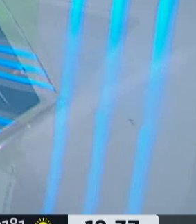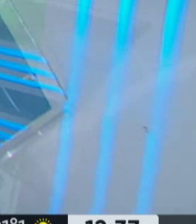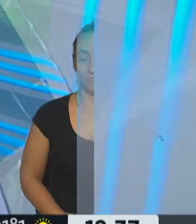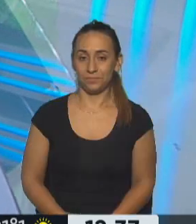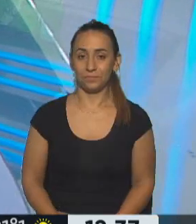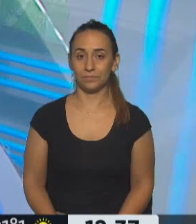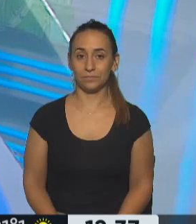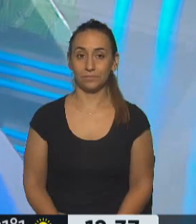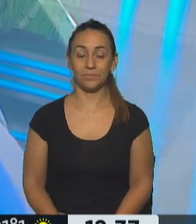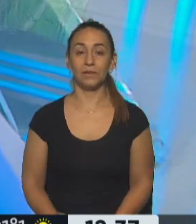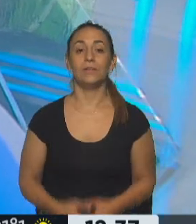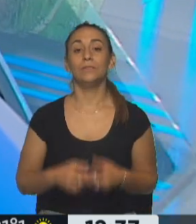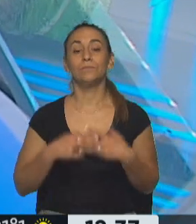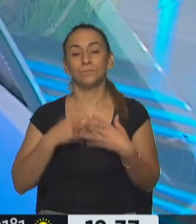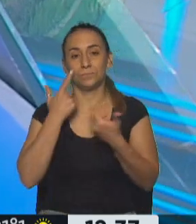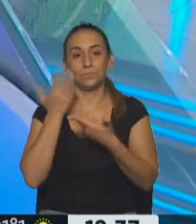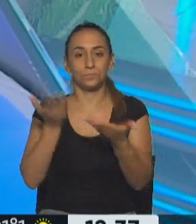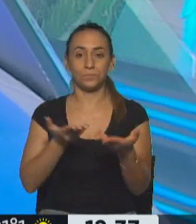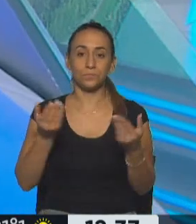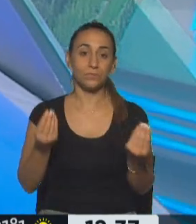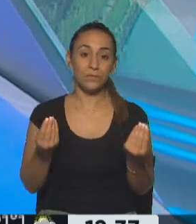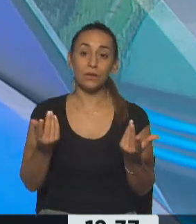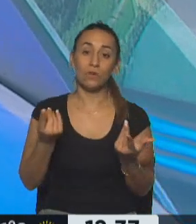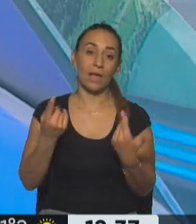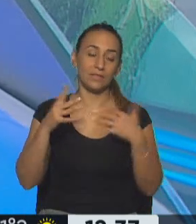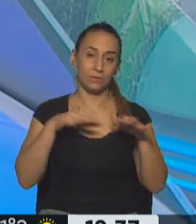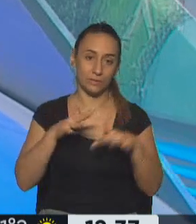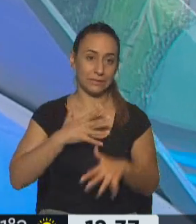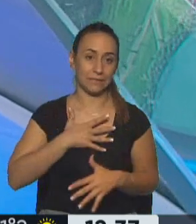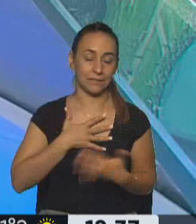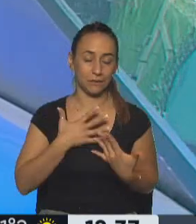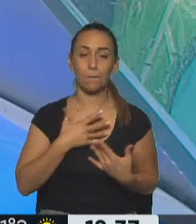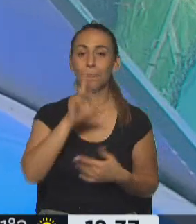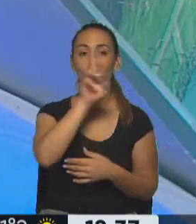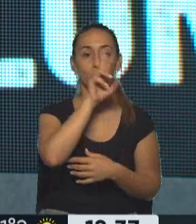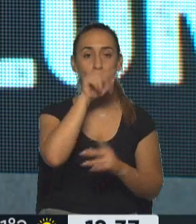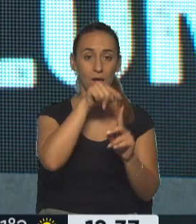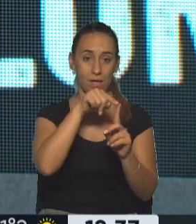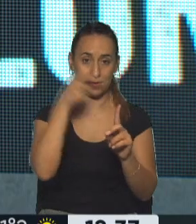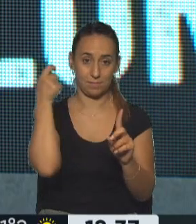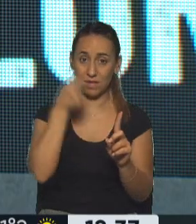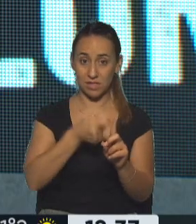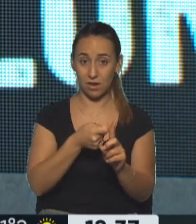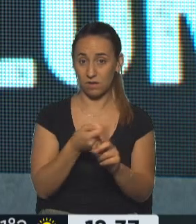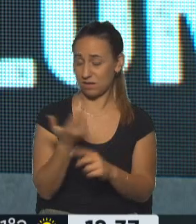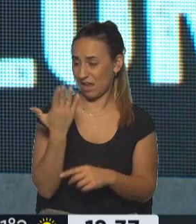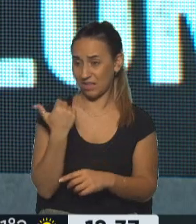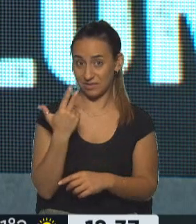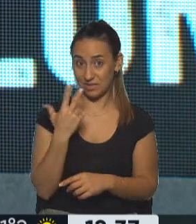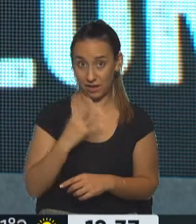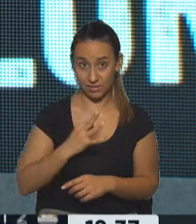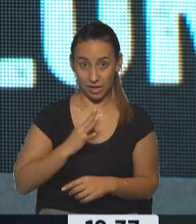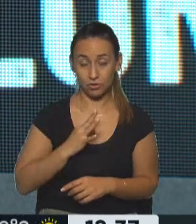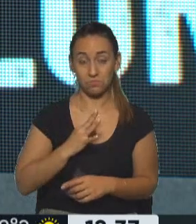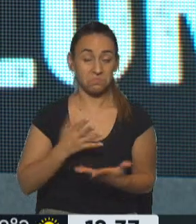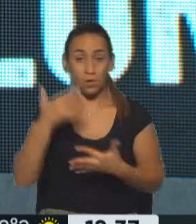y compartimos con ustedes en este comienzo de bloque un hecho lamentable un femicidio que ocurrió hace casi tres años y